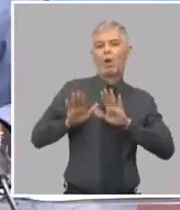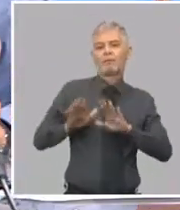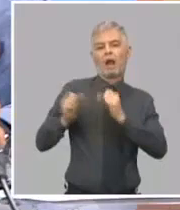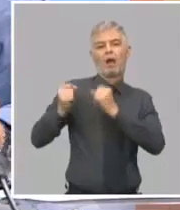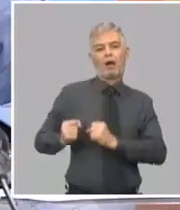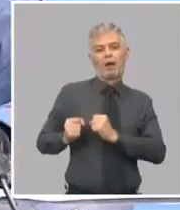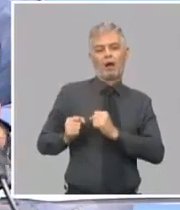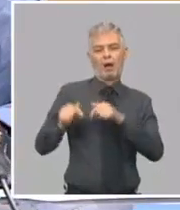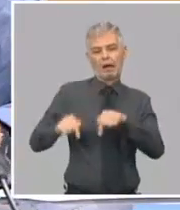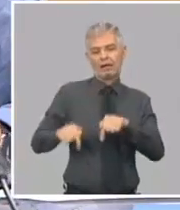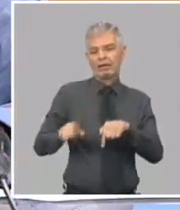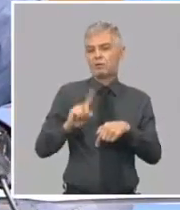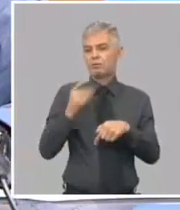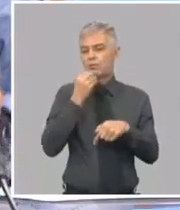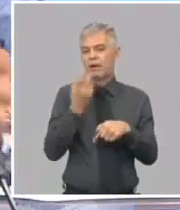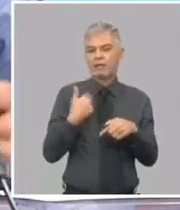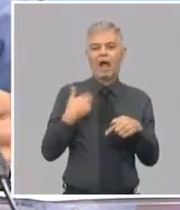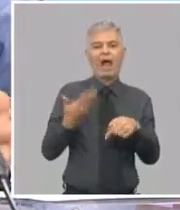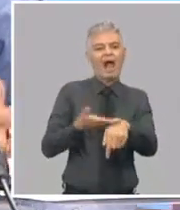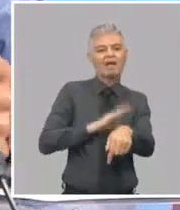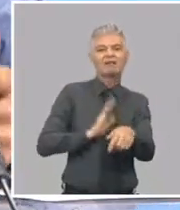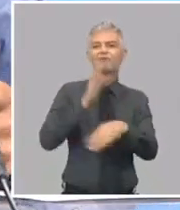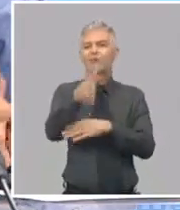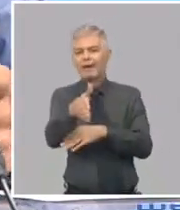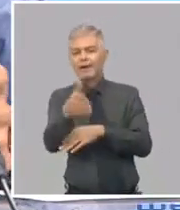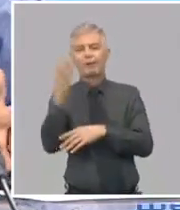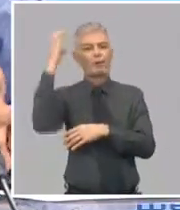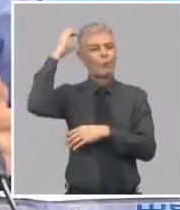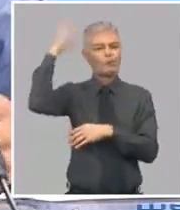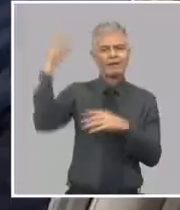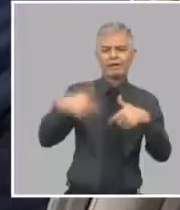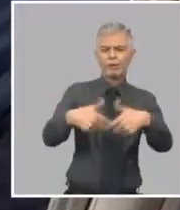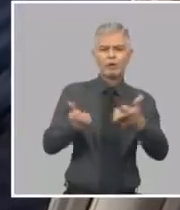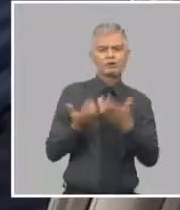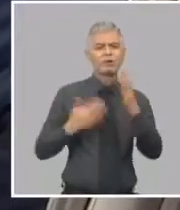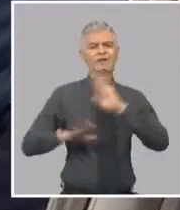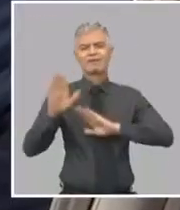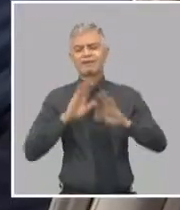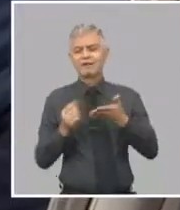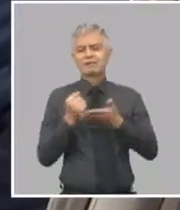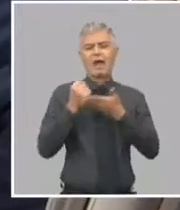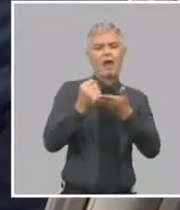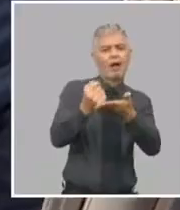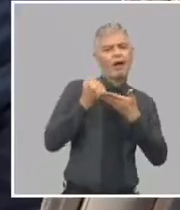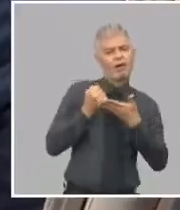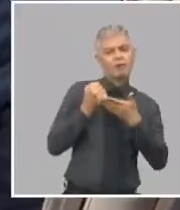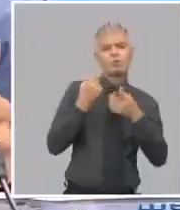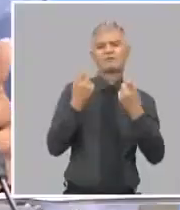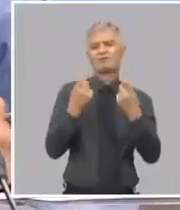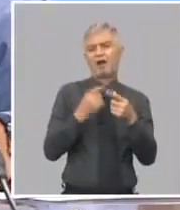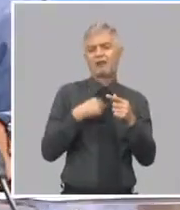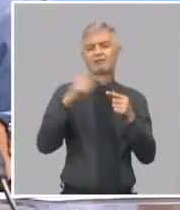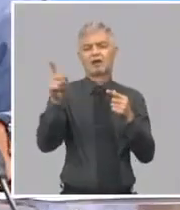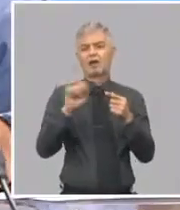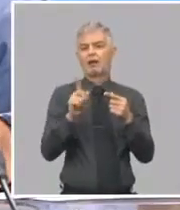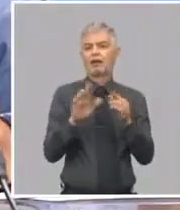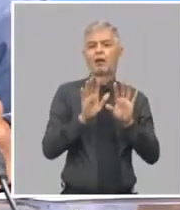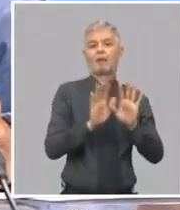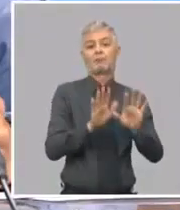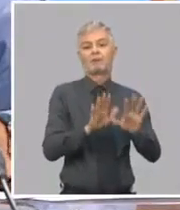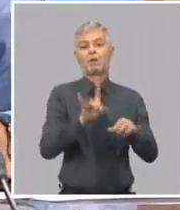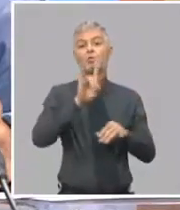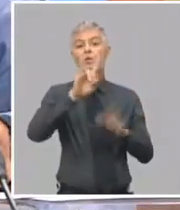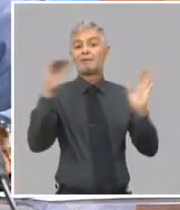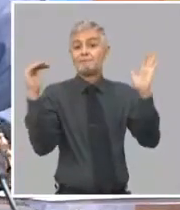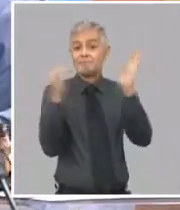personas que habían acudido al consejo defensa solicitando ayuda para pasar el aviso se había informado por las autoridades de la habana eran